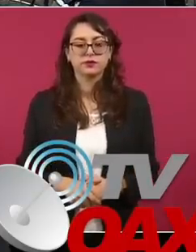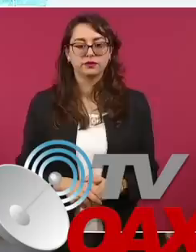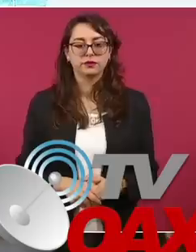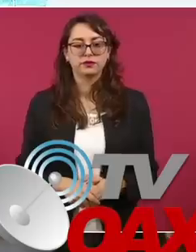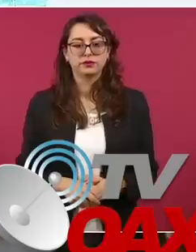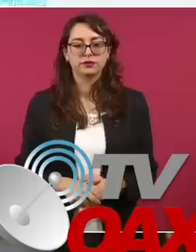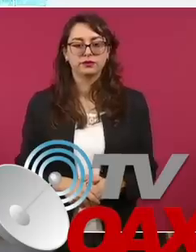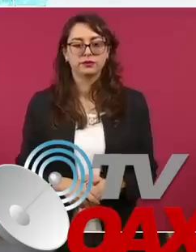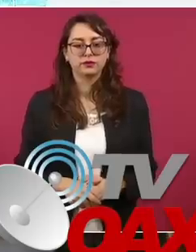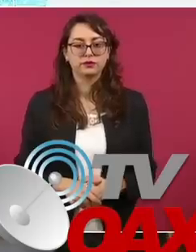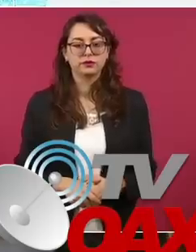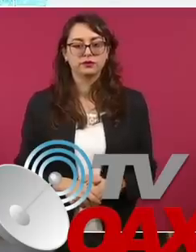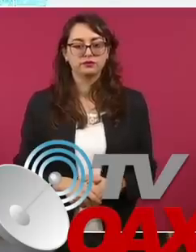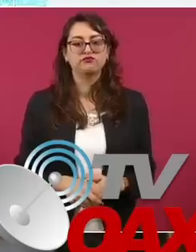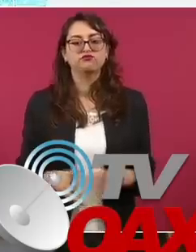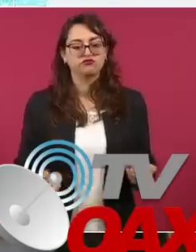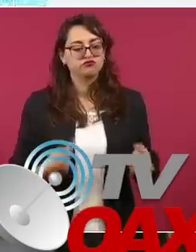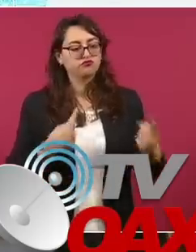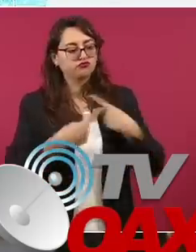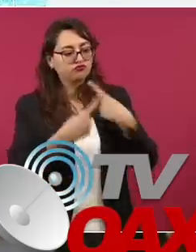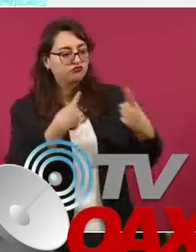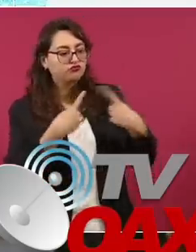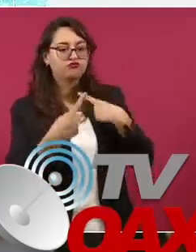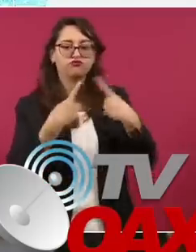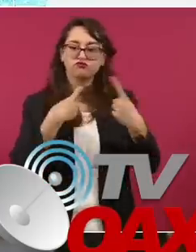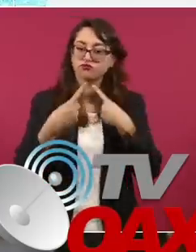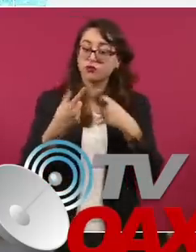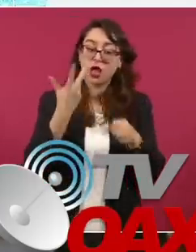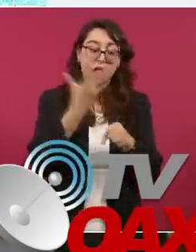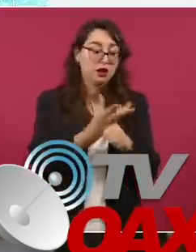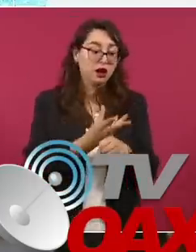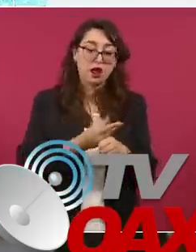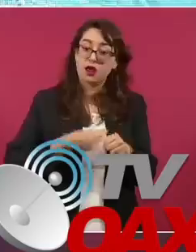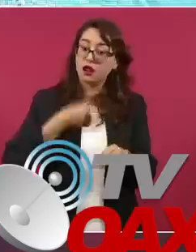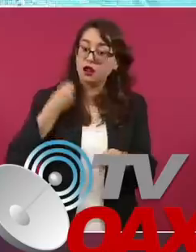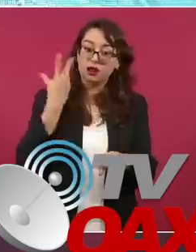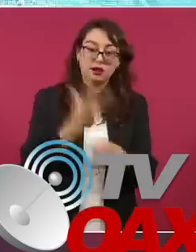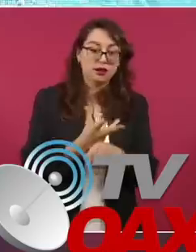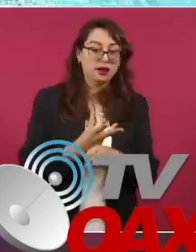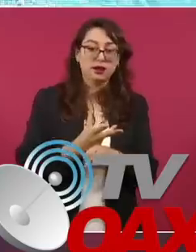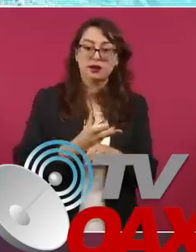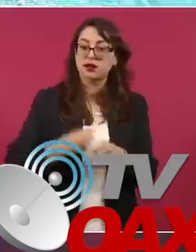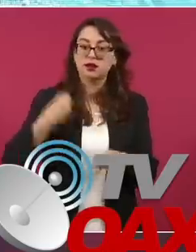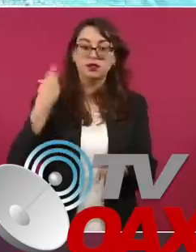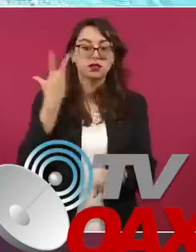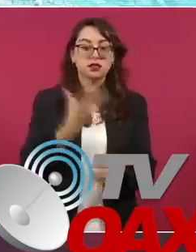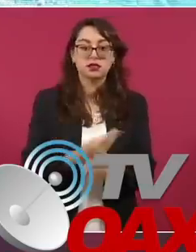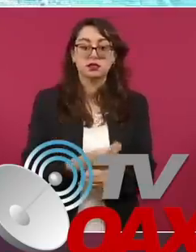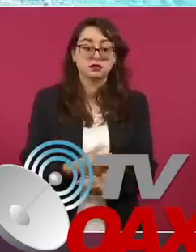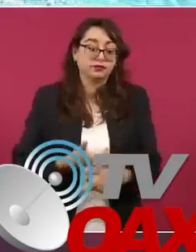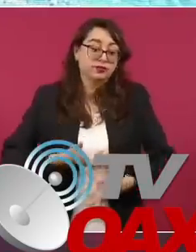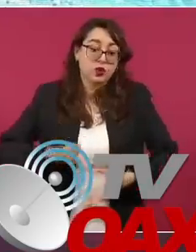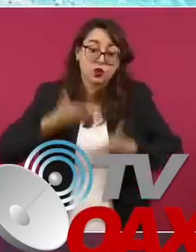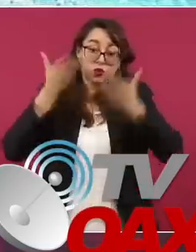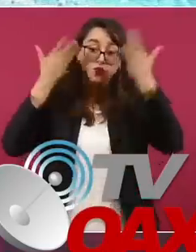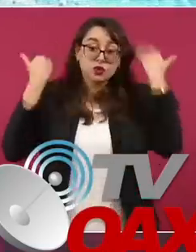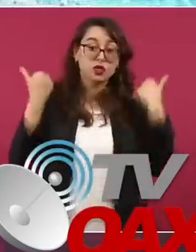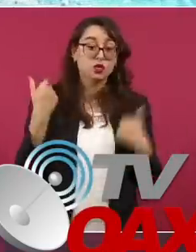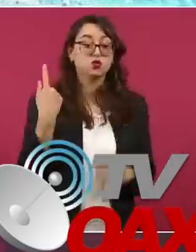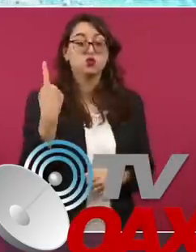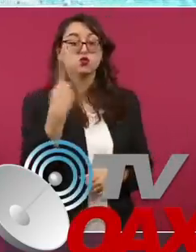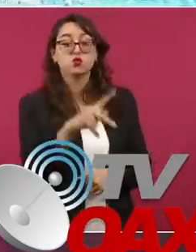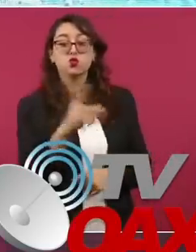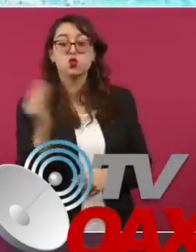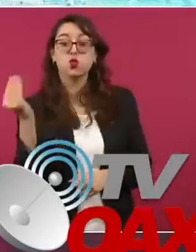Sí, vamos a arreglarnos. Yo no sé, vuelvo a que los abogados